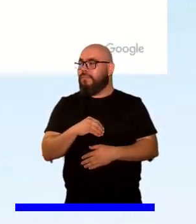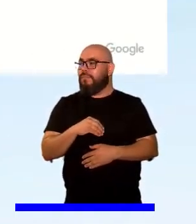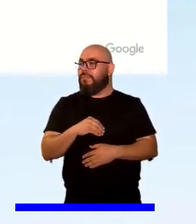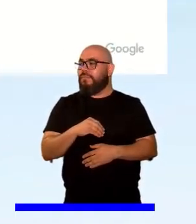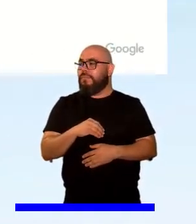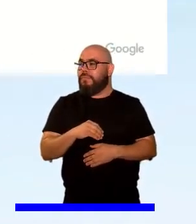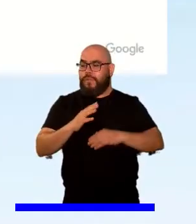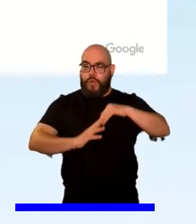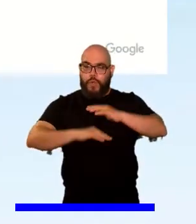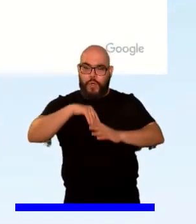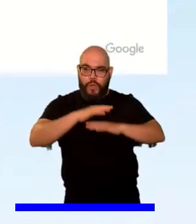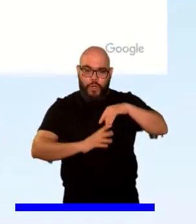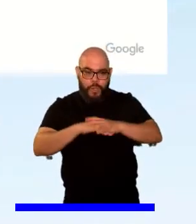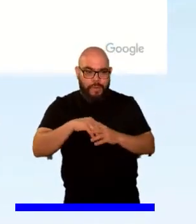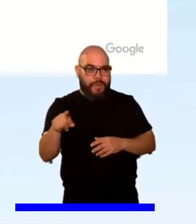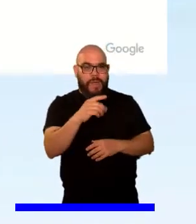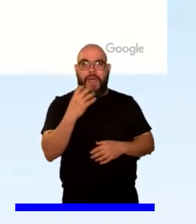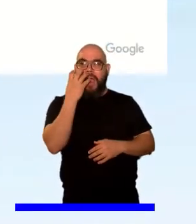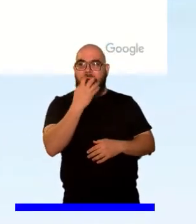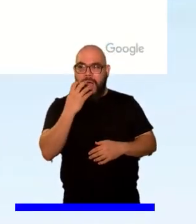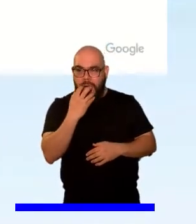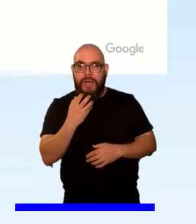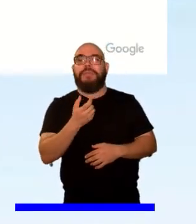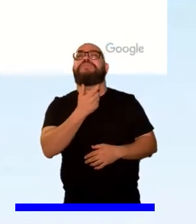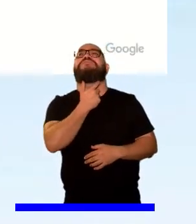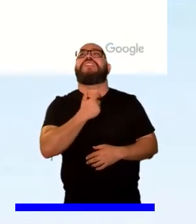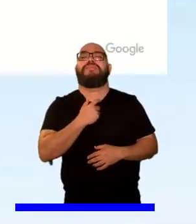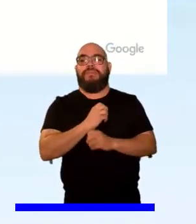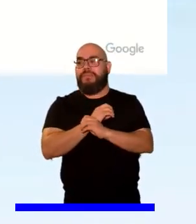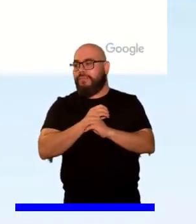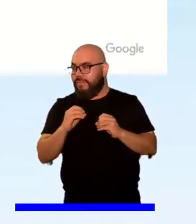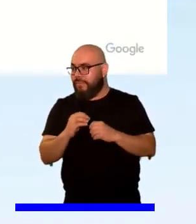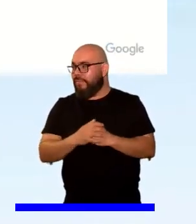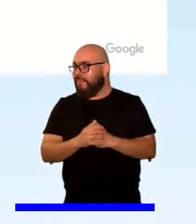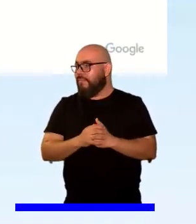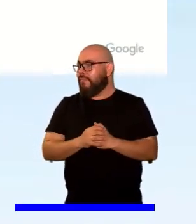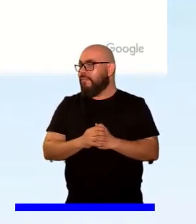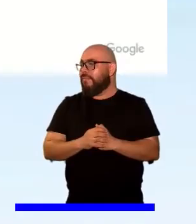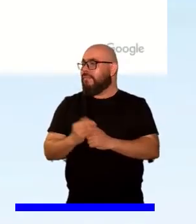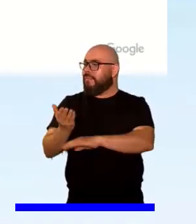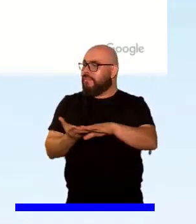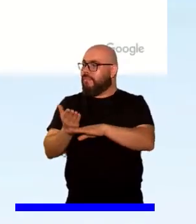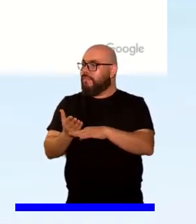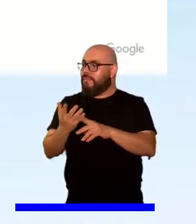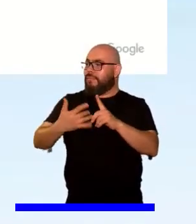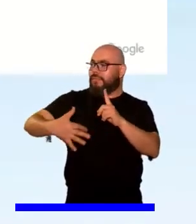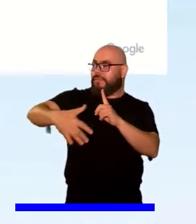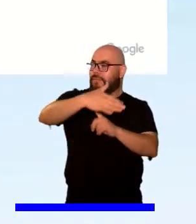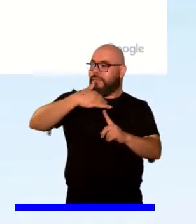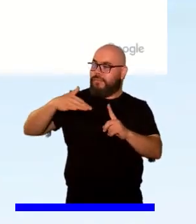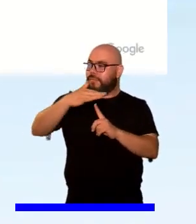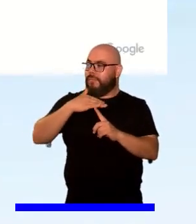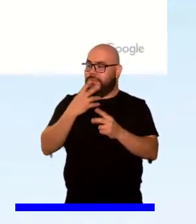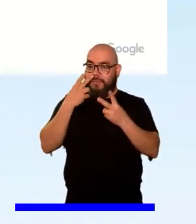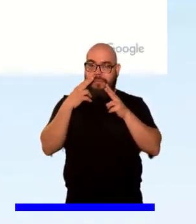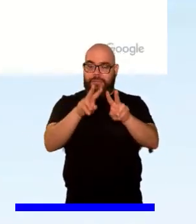auditorio cómodas, que no tengan calor, que no tengan sed, yo qué sé. Entonces, le estoy exigiendo que me entienda mi contexto. Viendo lo que